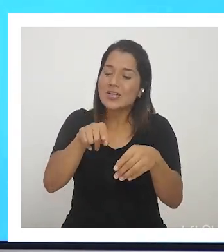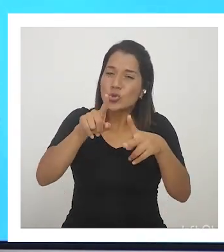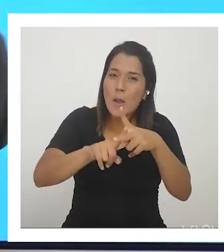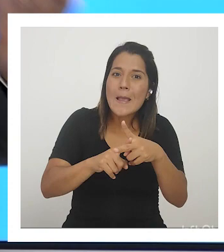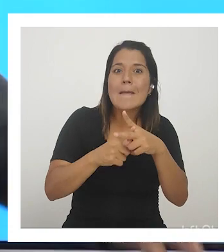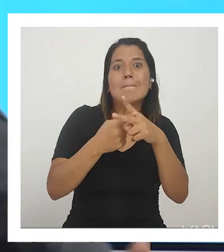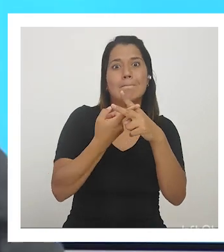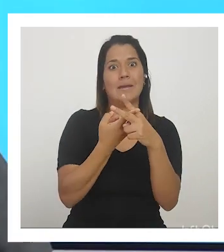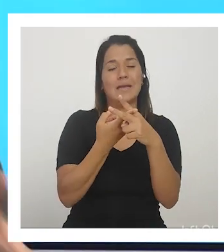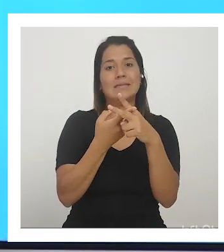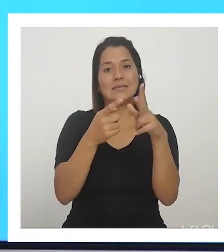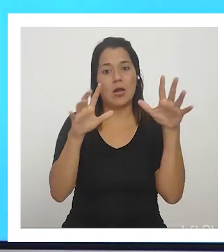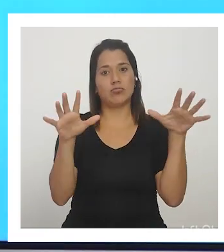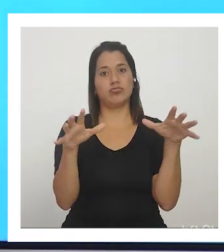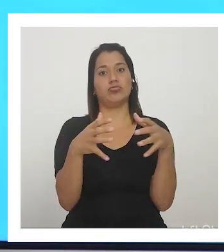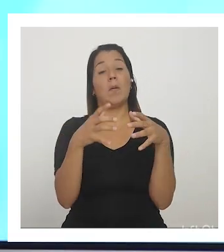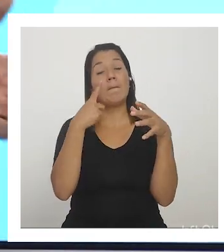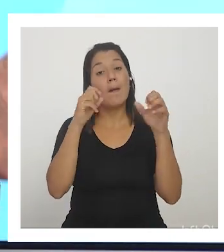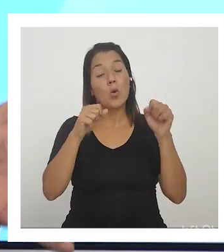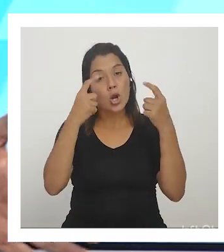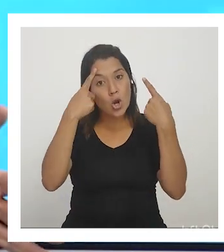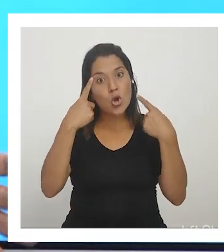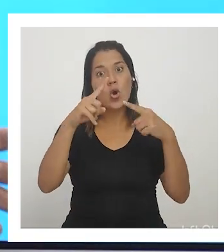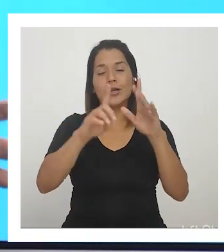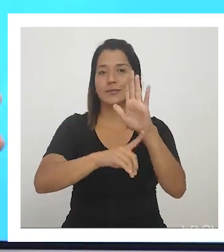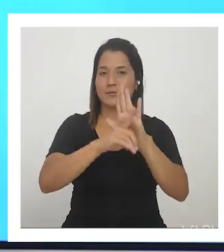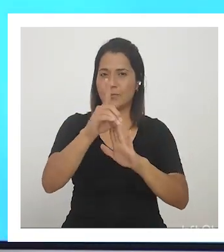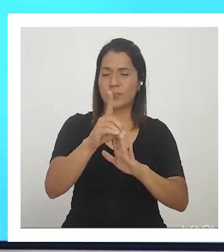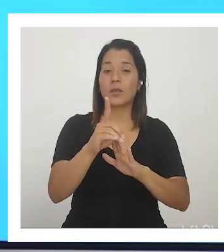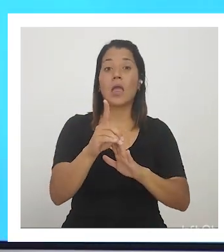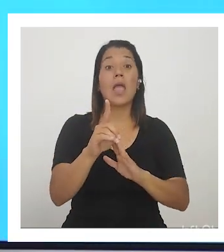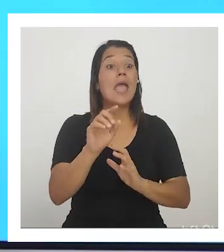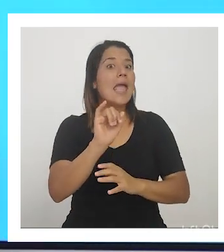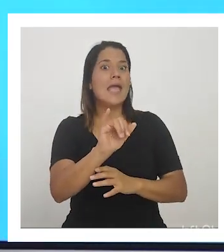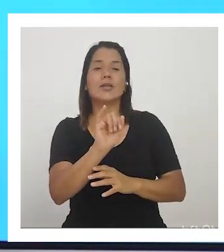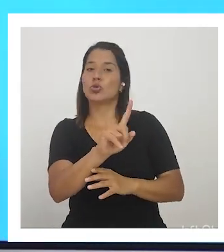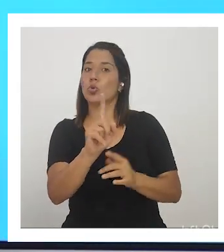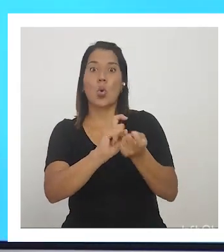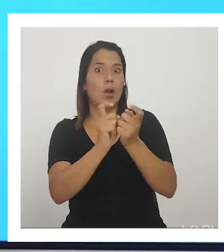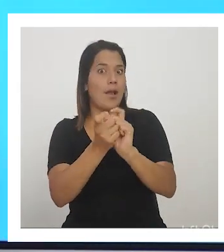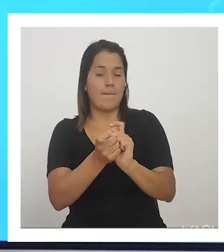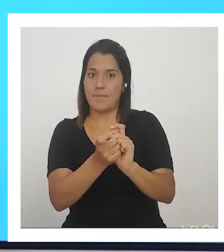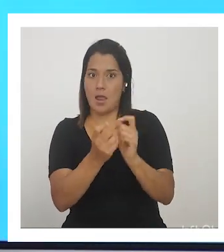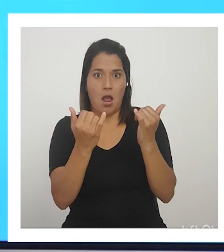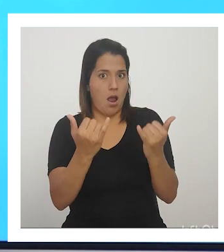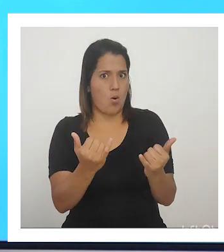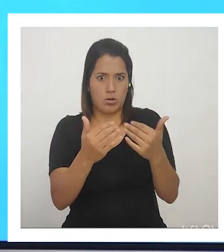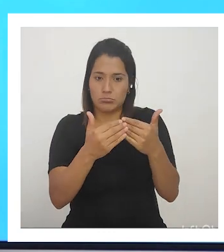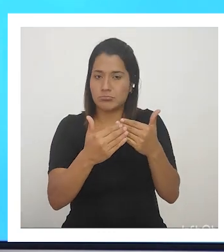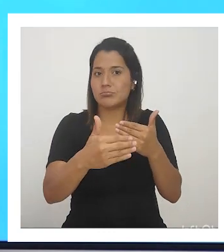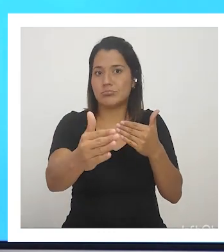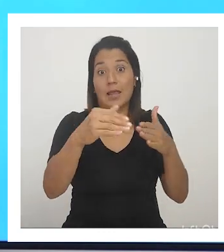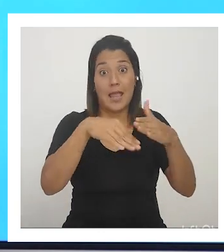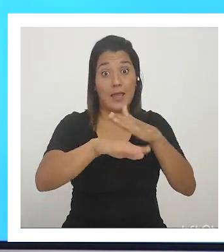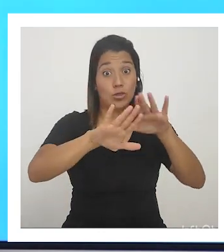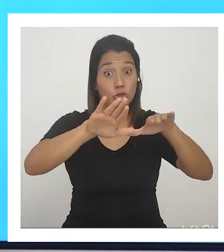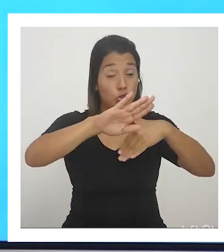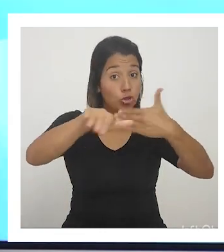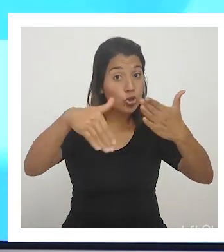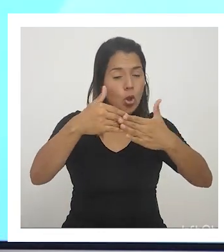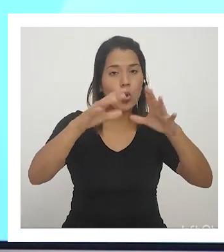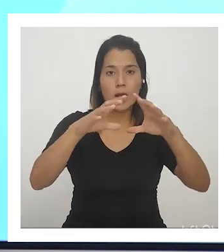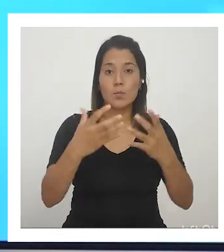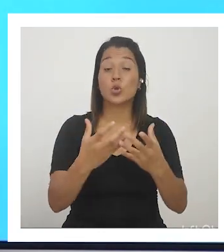juntarse para poder generar una dinámica que ya eso es irreversible a nivel global. Lo importante es que la empleabilidad hoy de